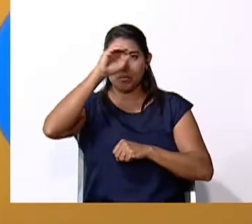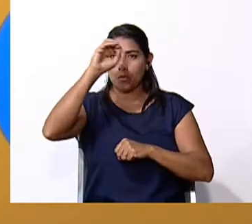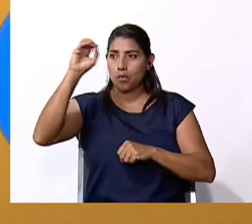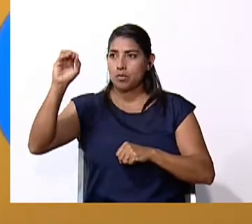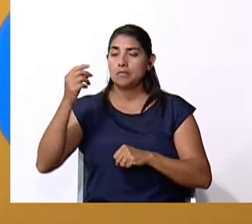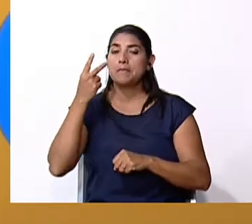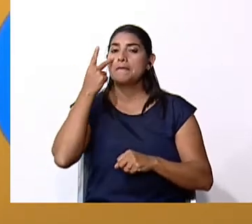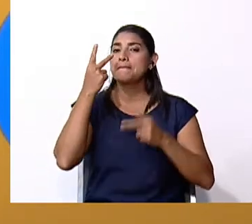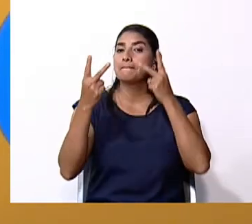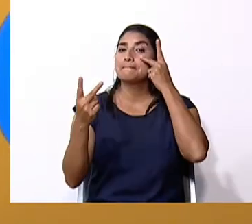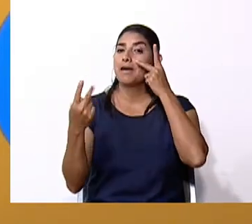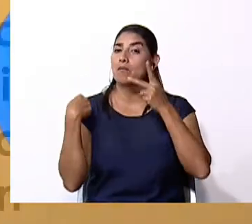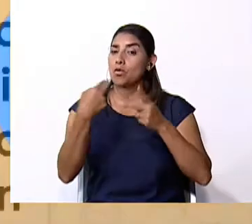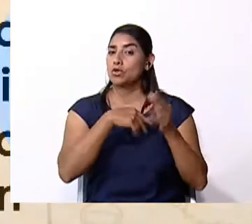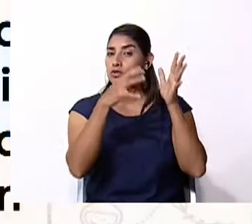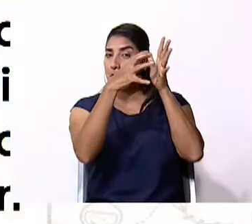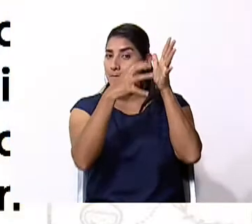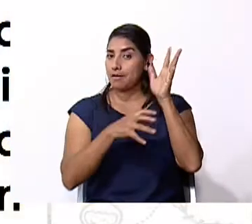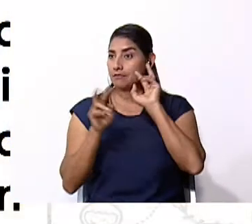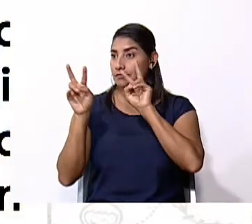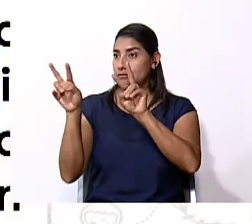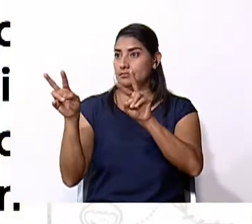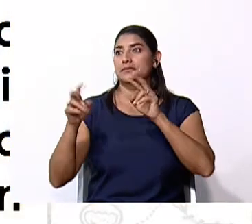a ver nuestro texto.